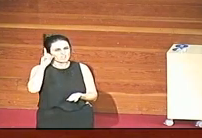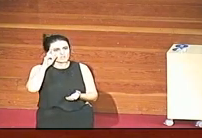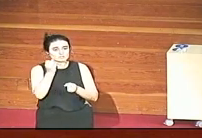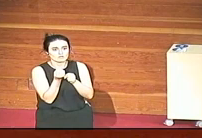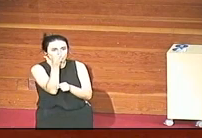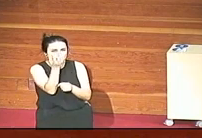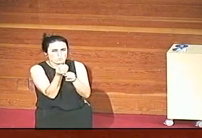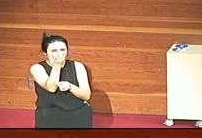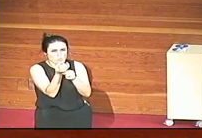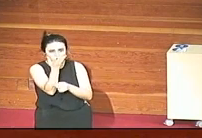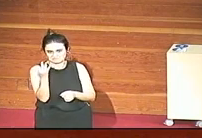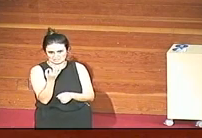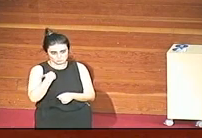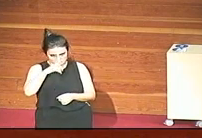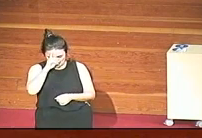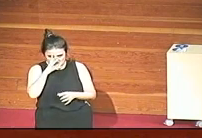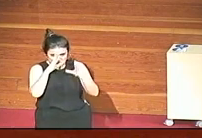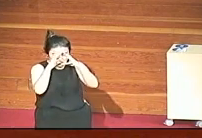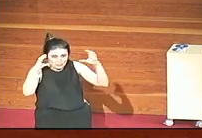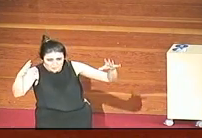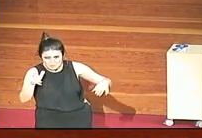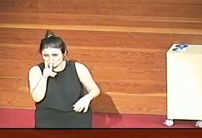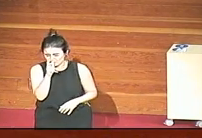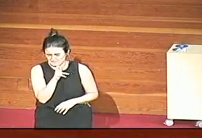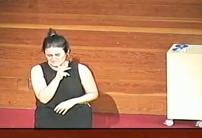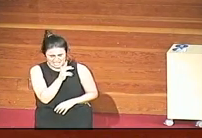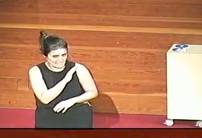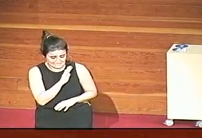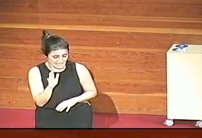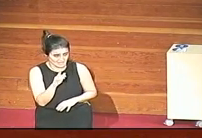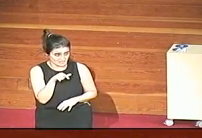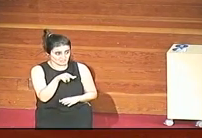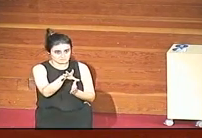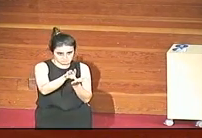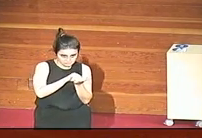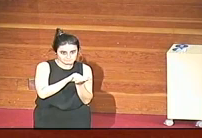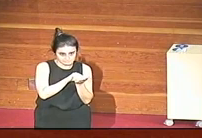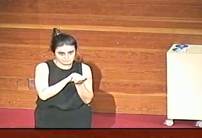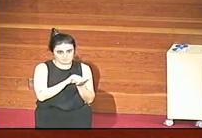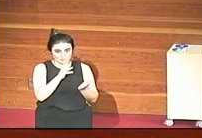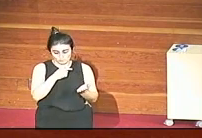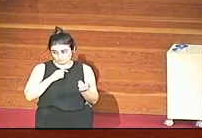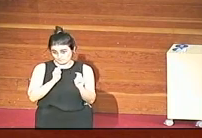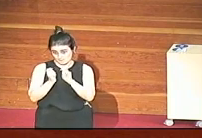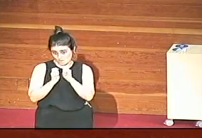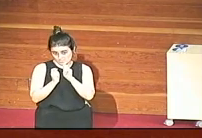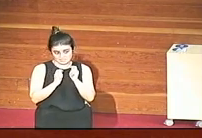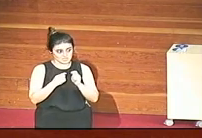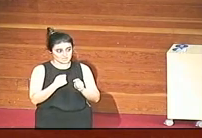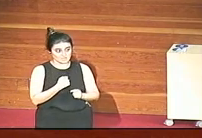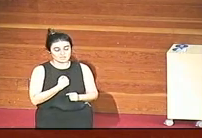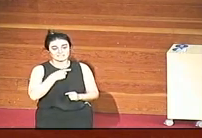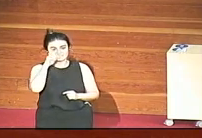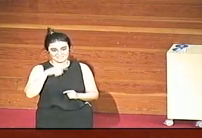chimeneas teoría fatal estuvo fatal y esto lo tenemos recogido cualquier periodista y aparte también es tenía una